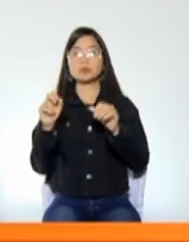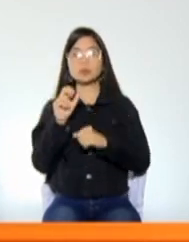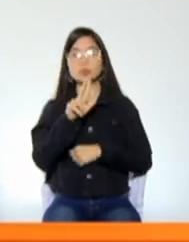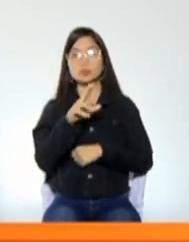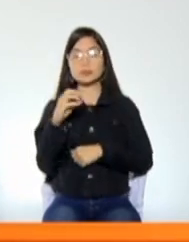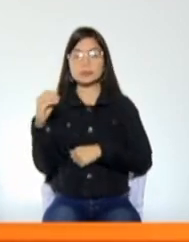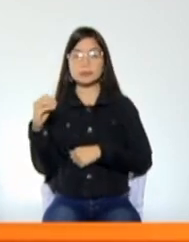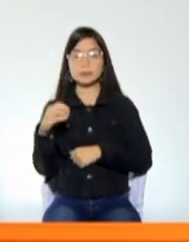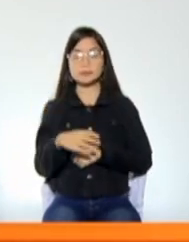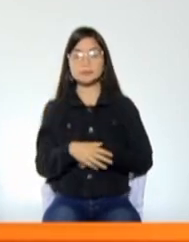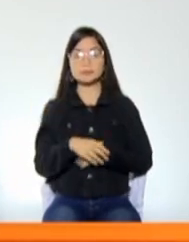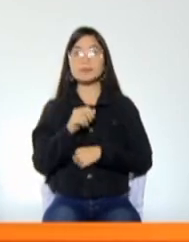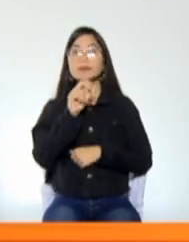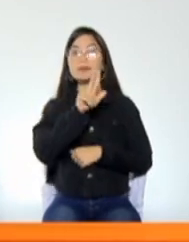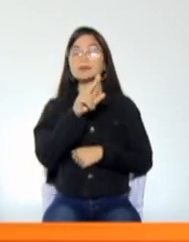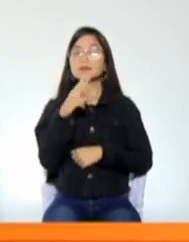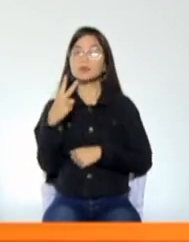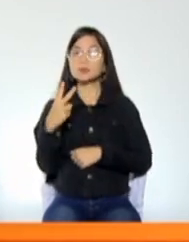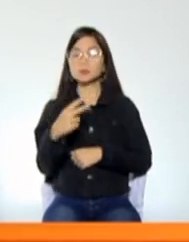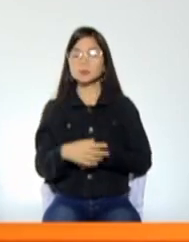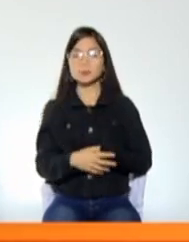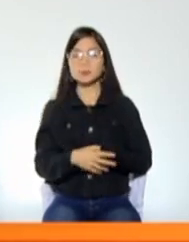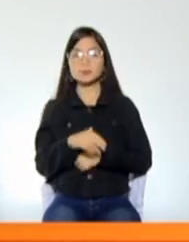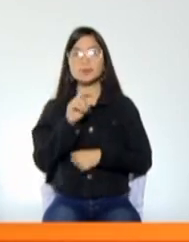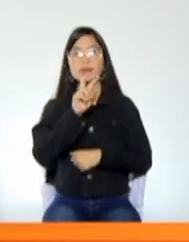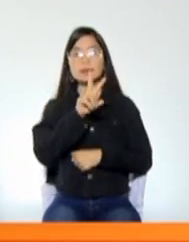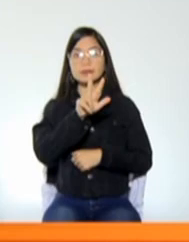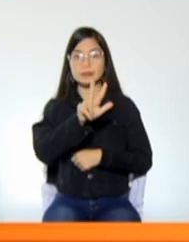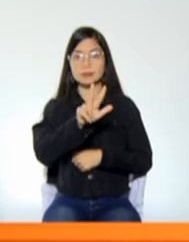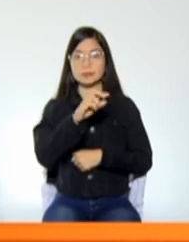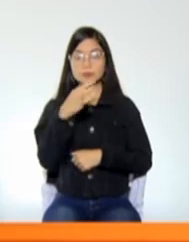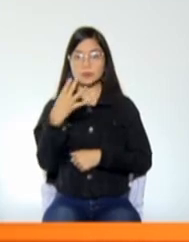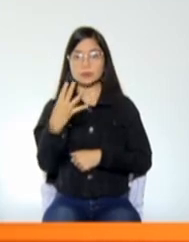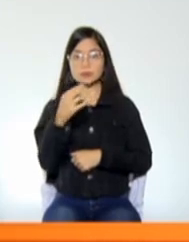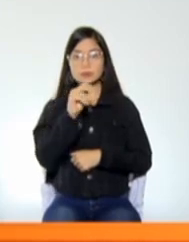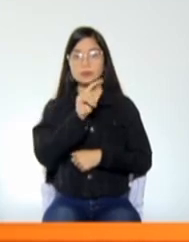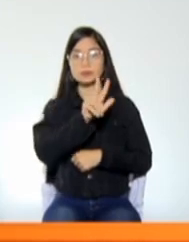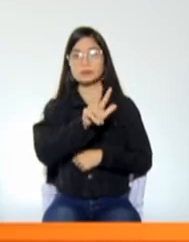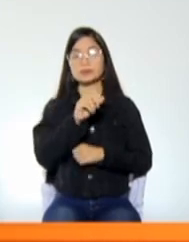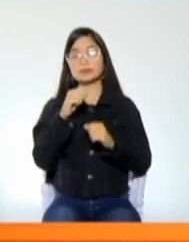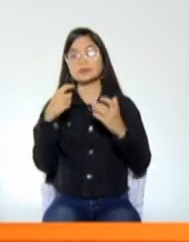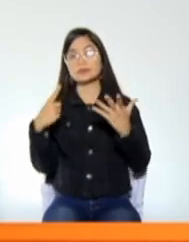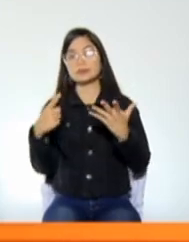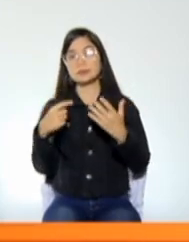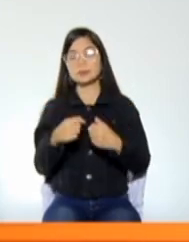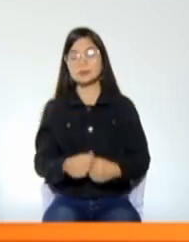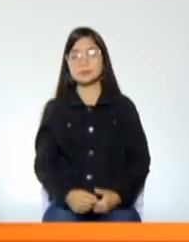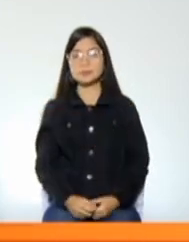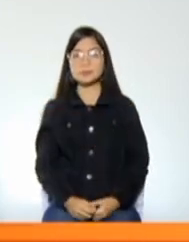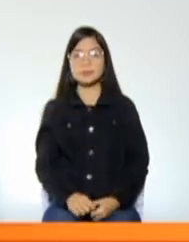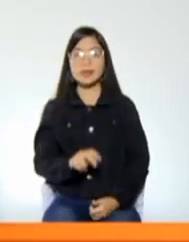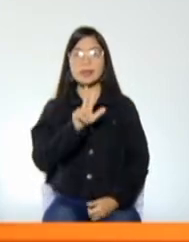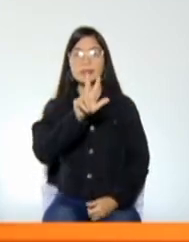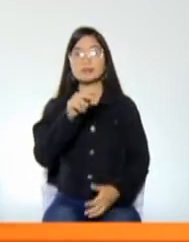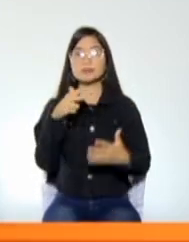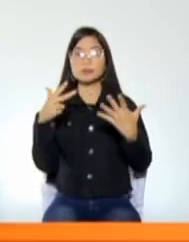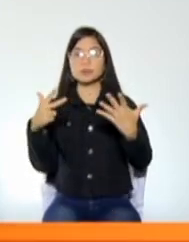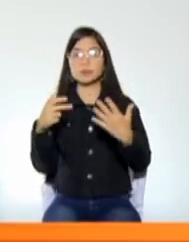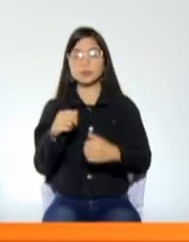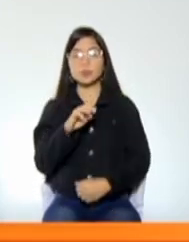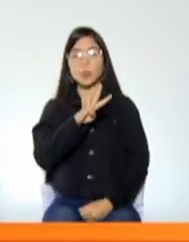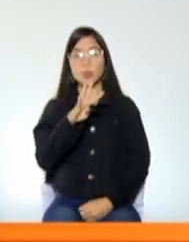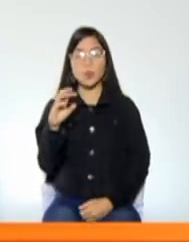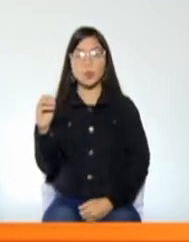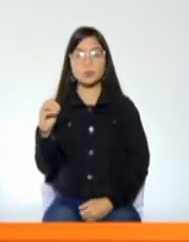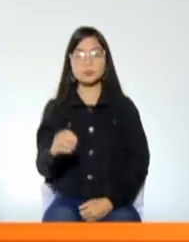30, 32, 34, 36, 38,